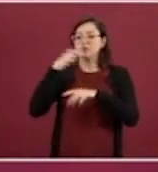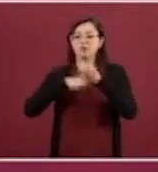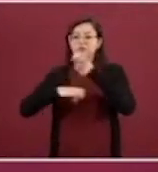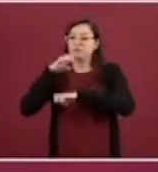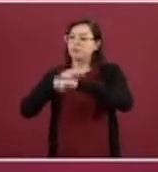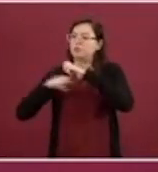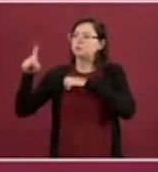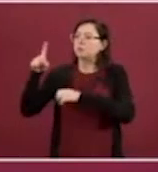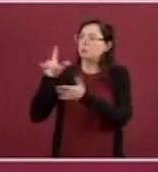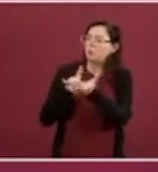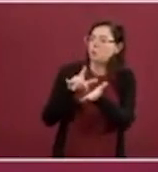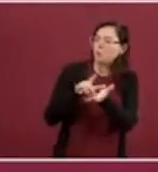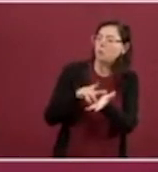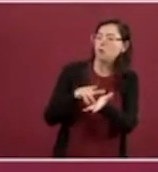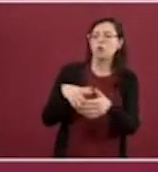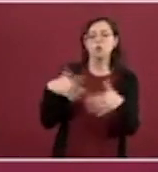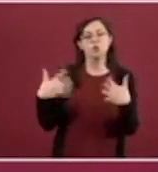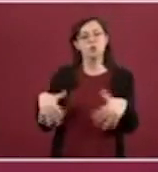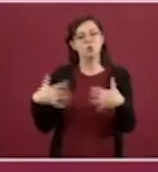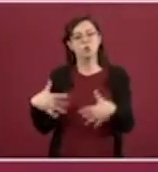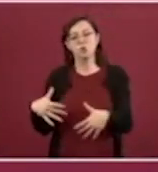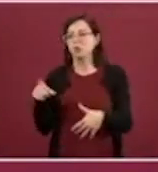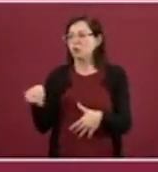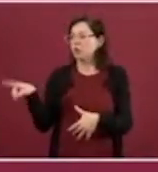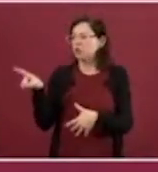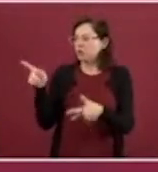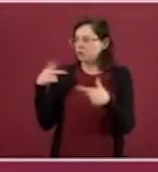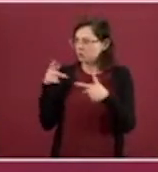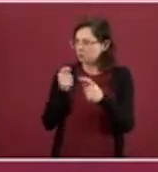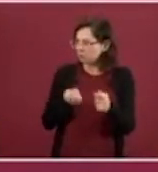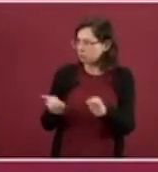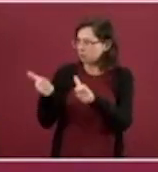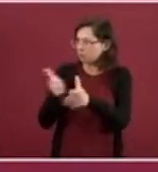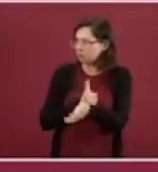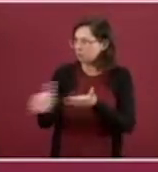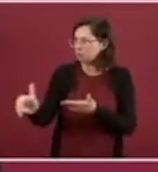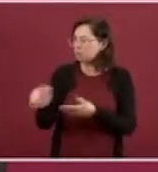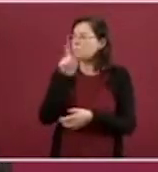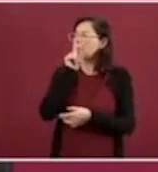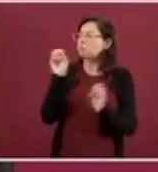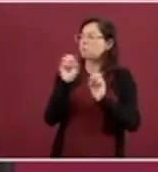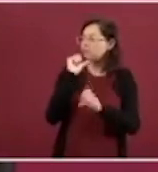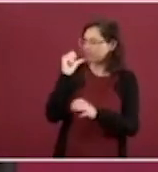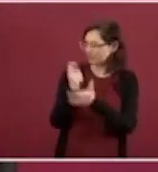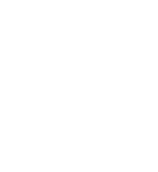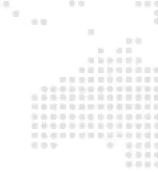que no despidieron a los trabajadores, que les están pagando.